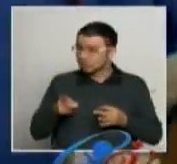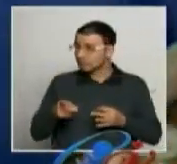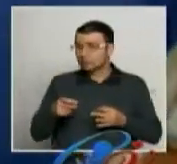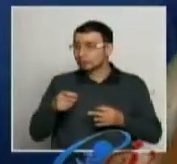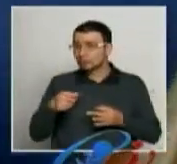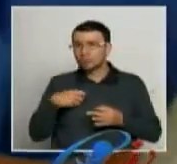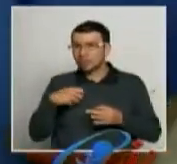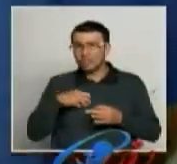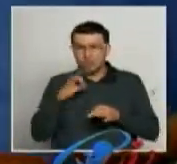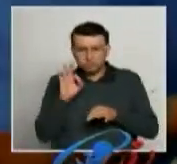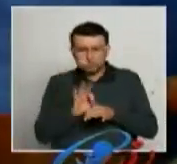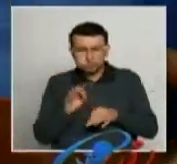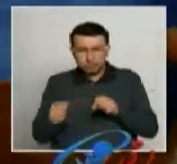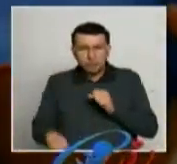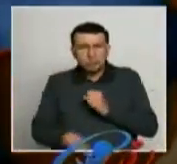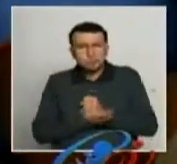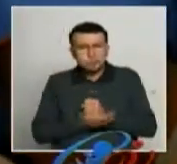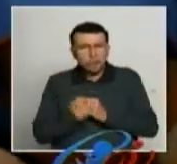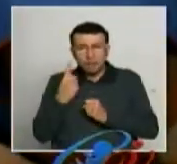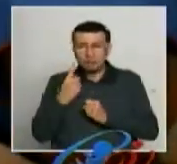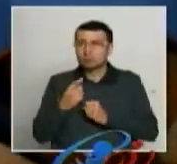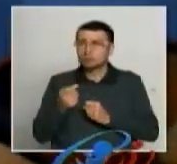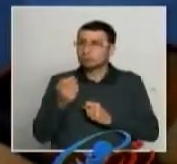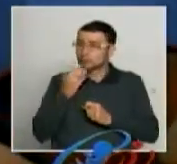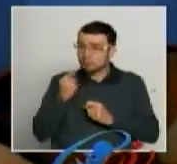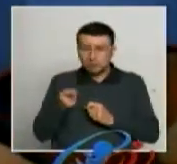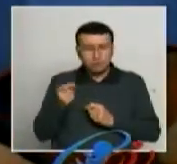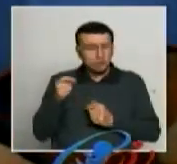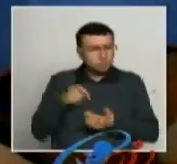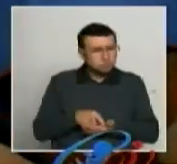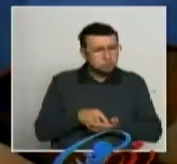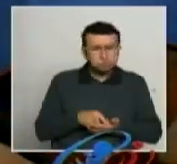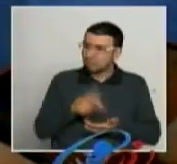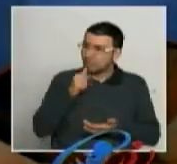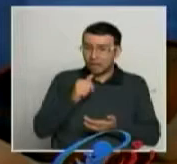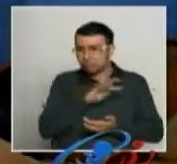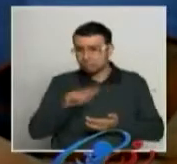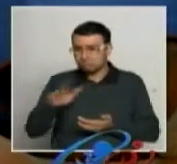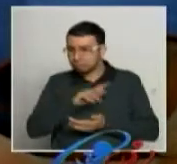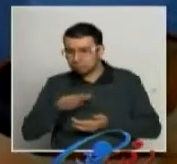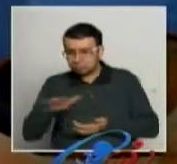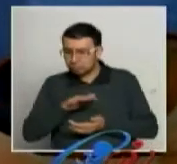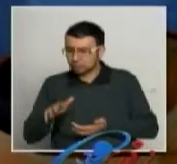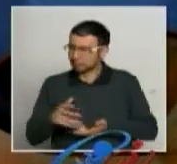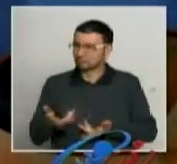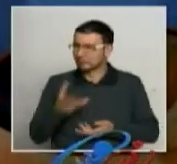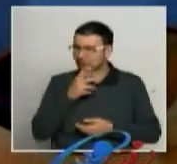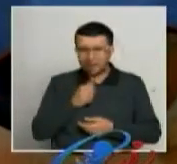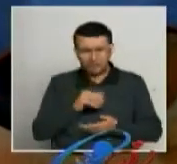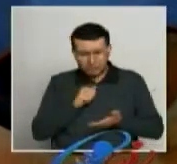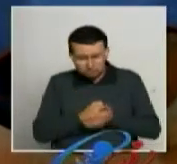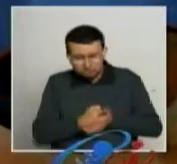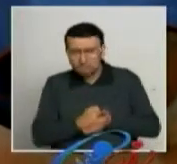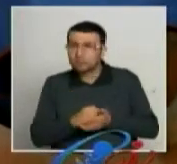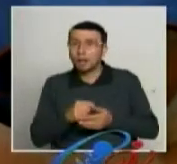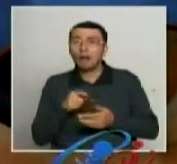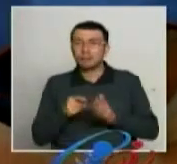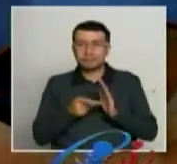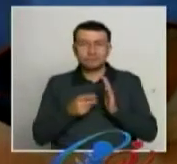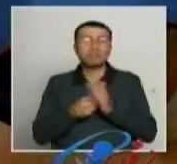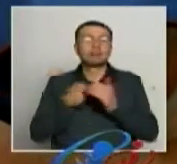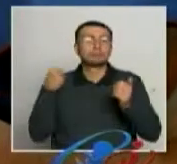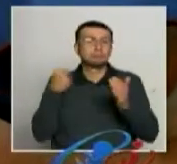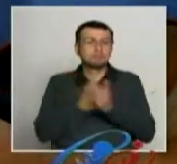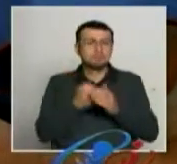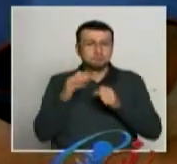trombos. Si nosotros hacemos esta maniobra y no se aumenta el flujo a este nivel, quiere decir que hay una obstrucción,